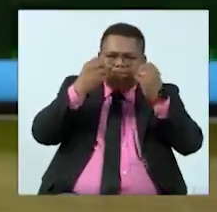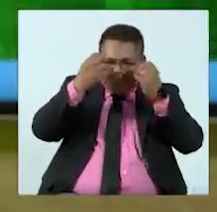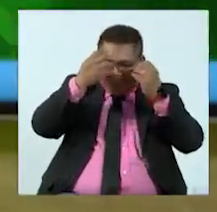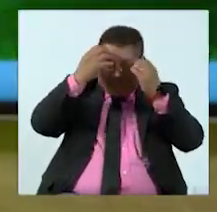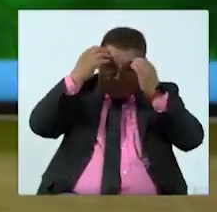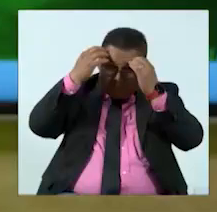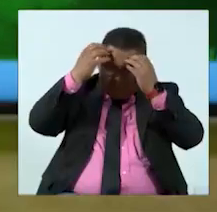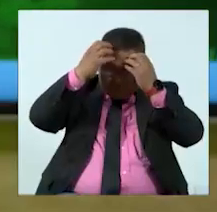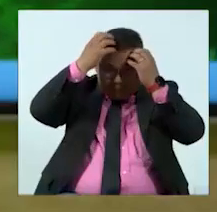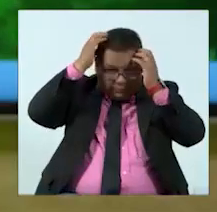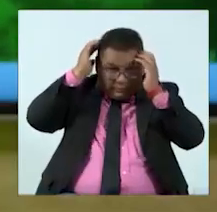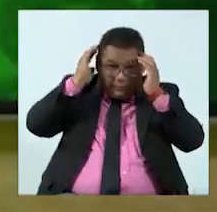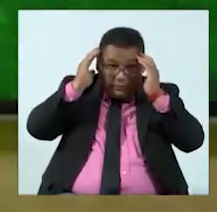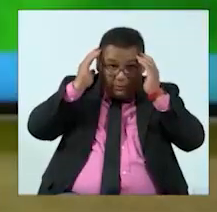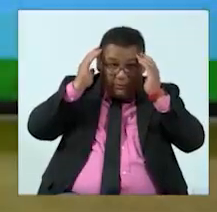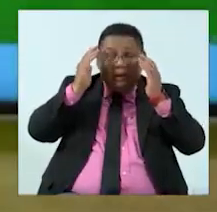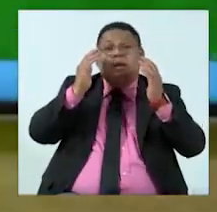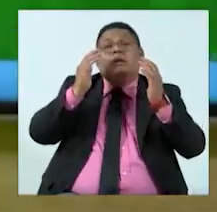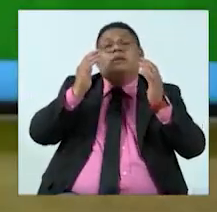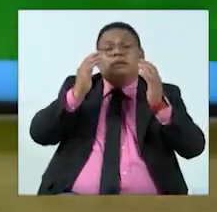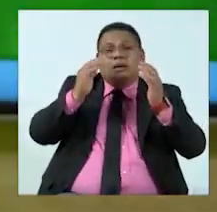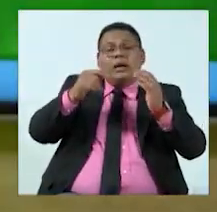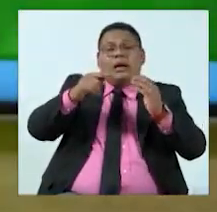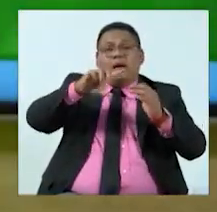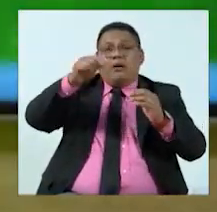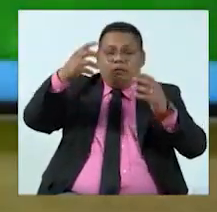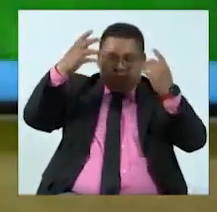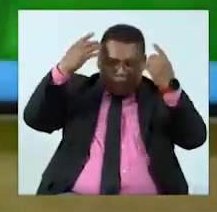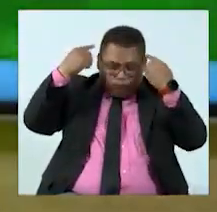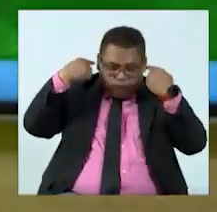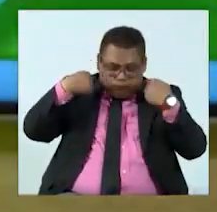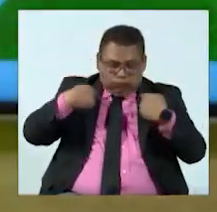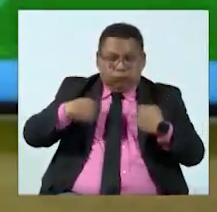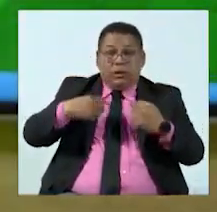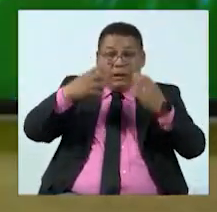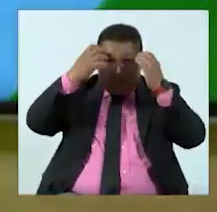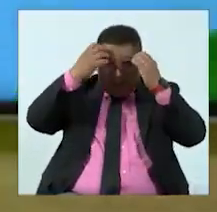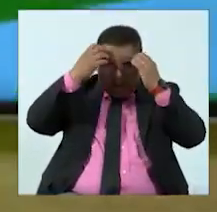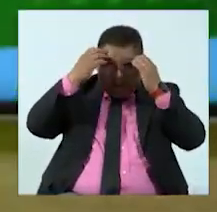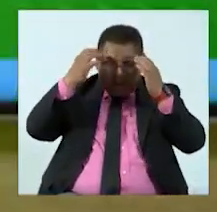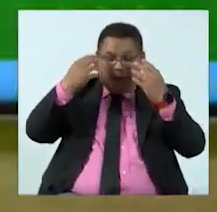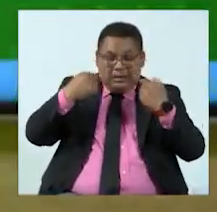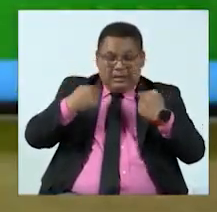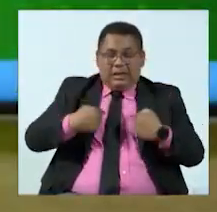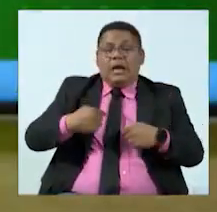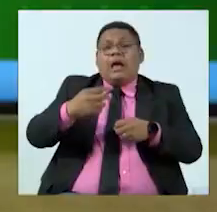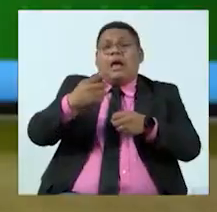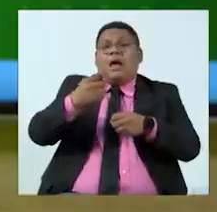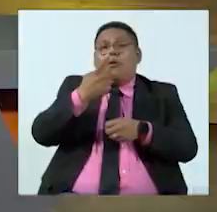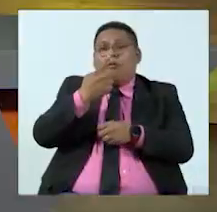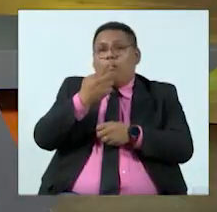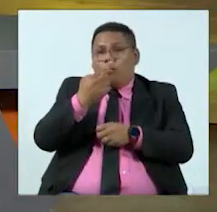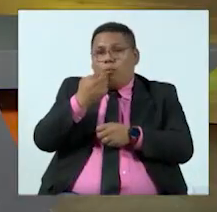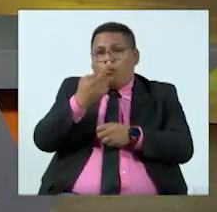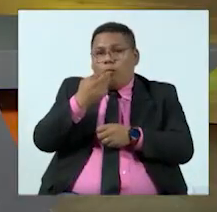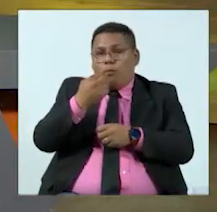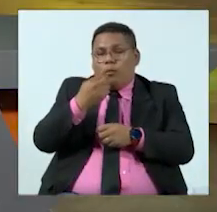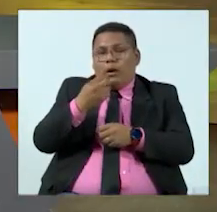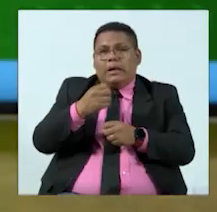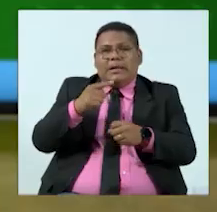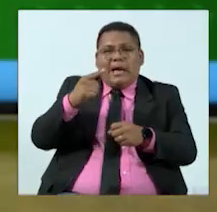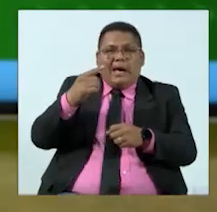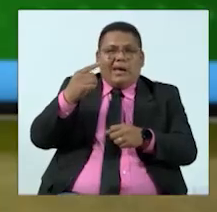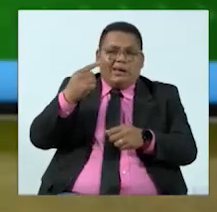teniendo hacia cabello y hacia abajo no es de cara hacia el resto del cuerpo no podemos hacerle una presión a este